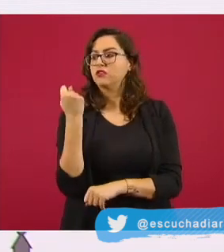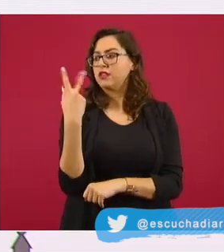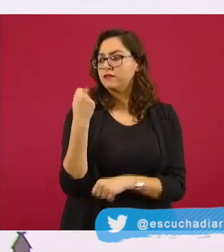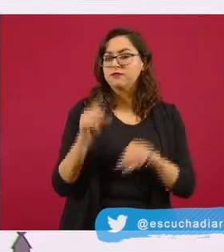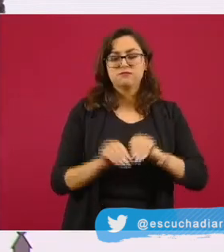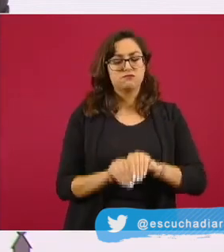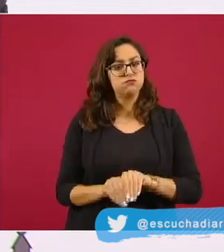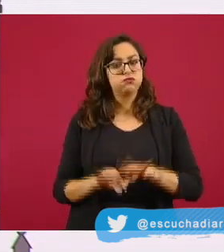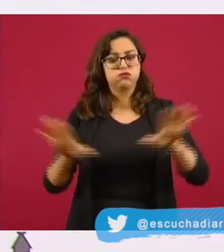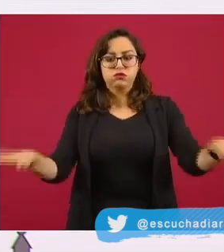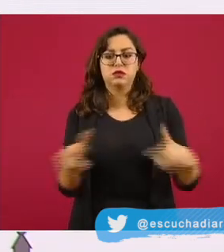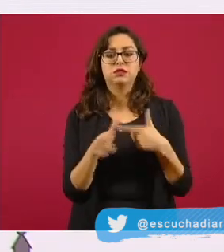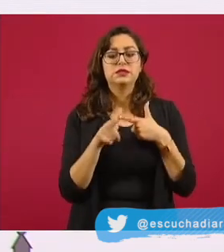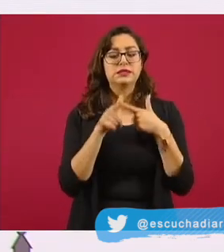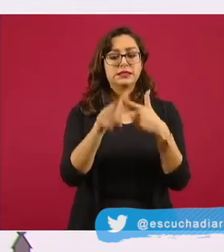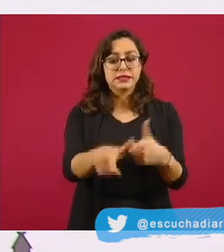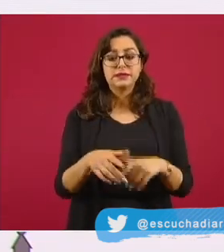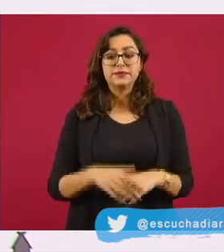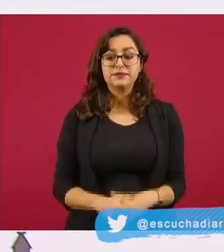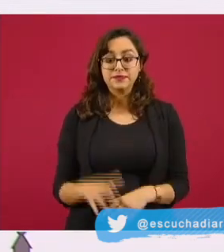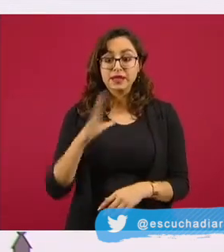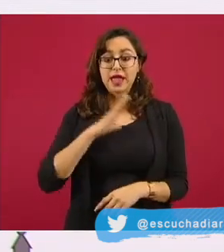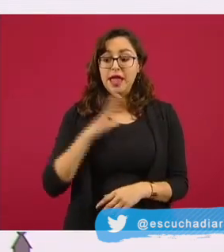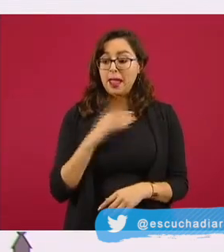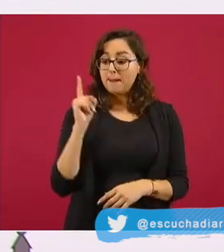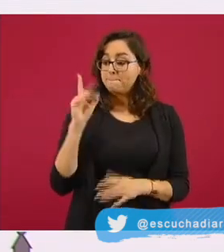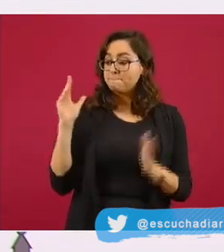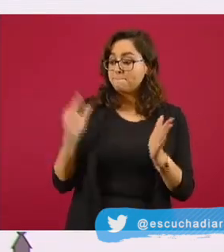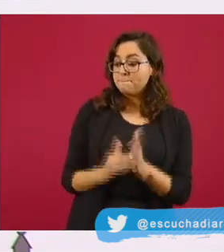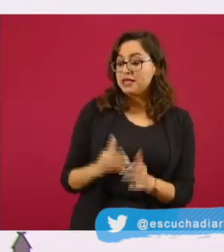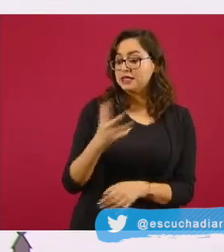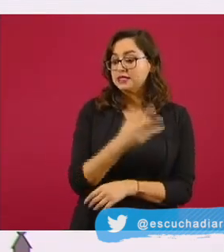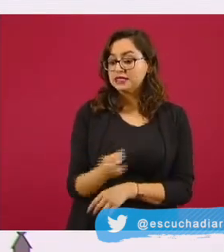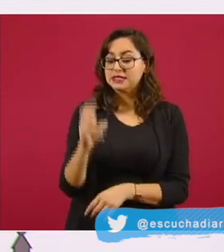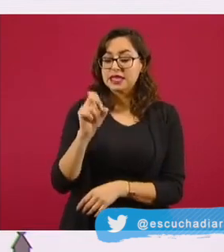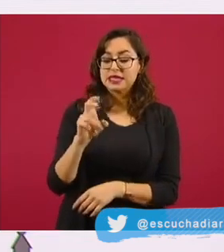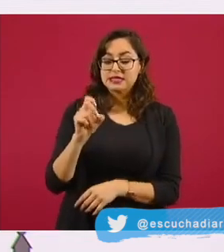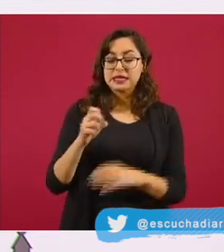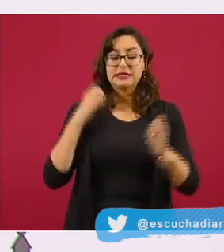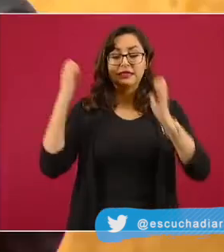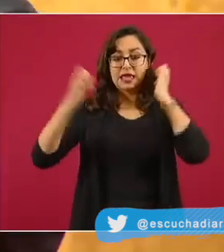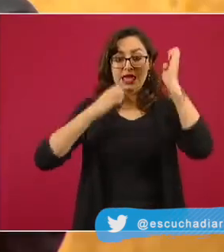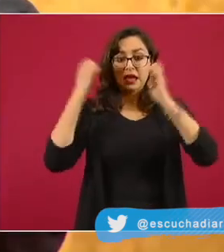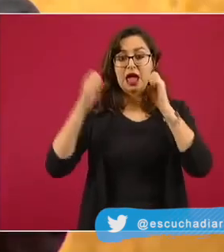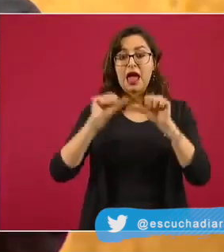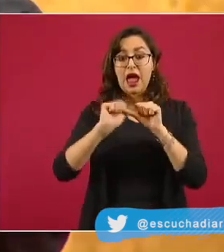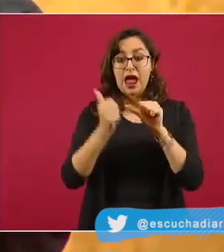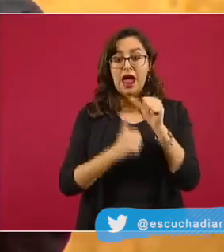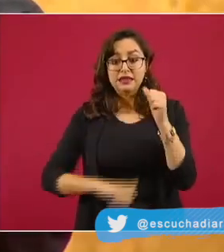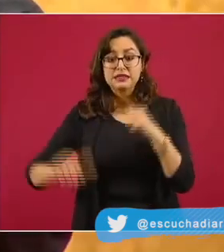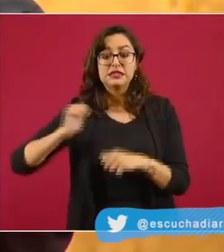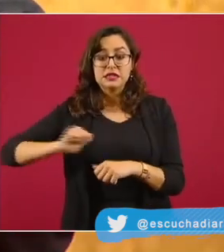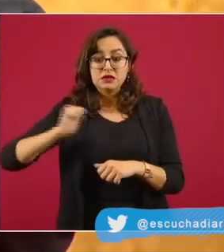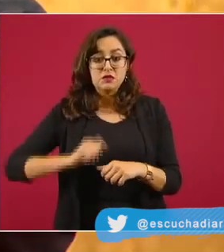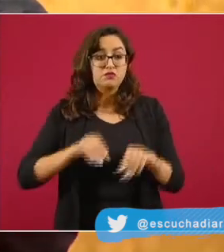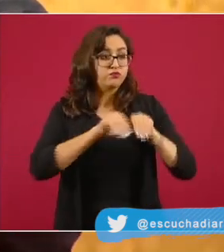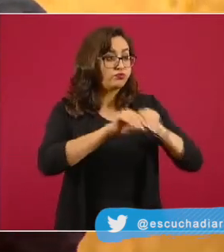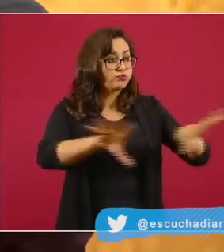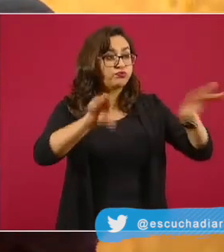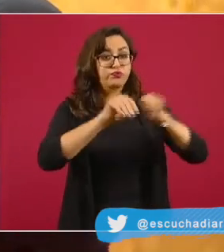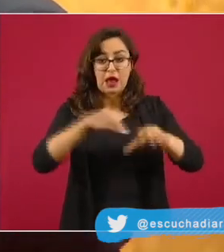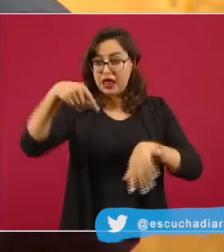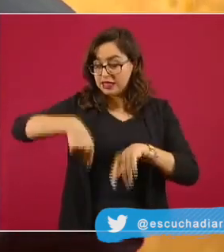Se montaron 1.530 exposiciones artísticas y arqueológicas en México y en el extranjero.